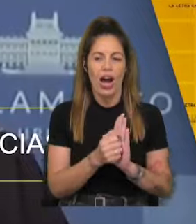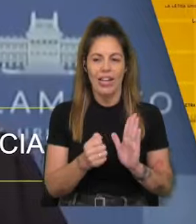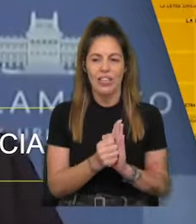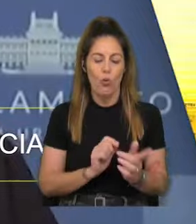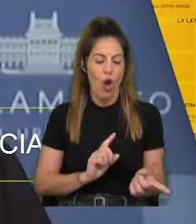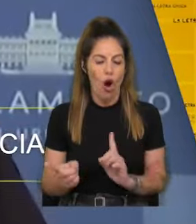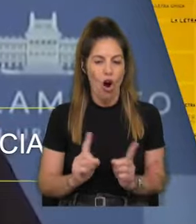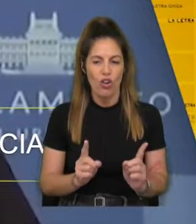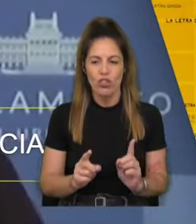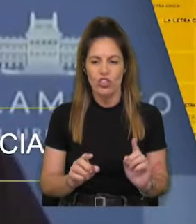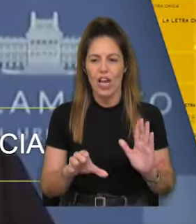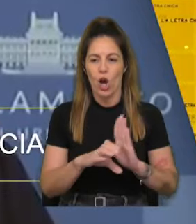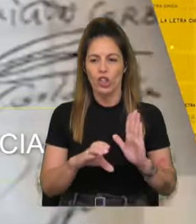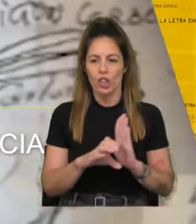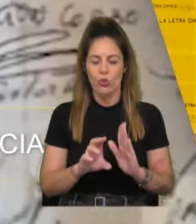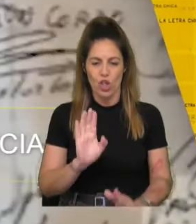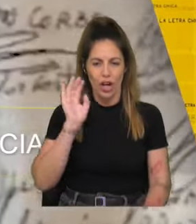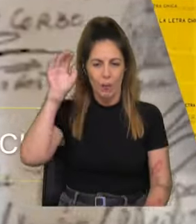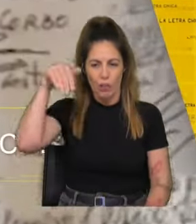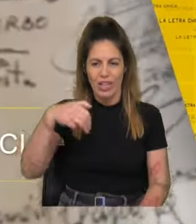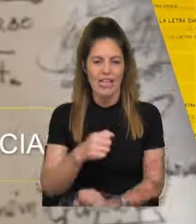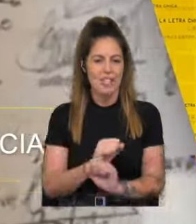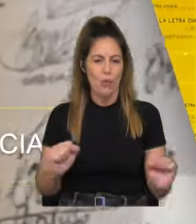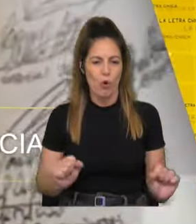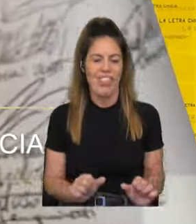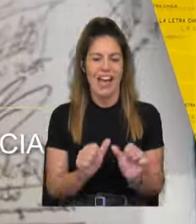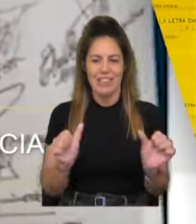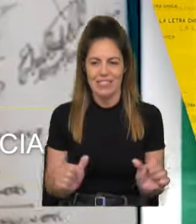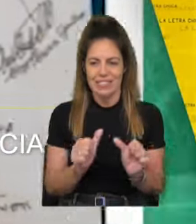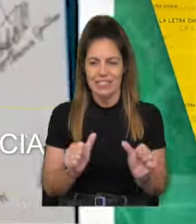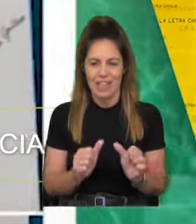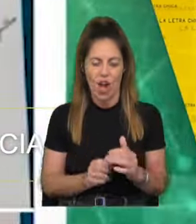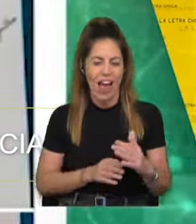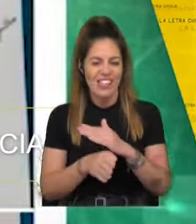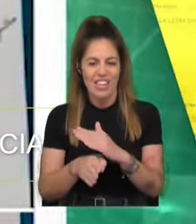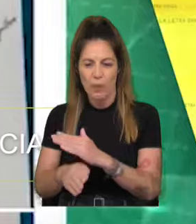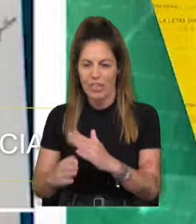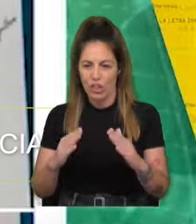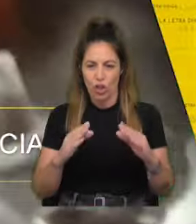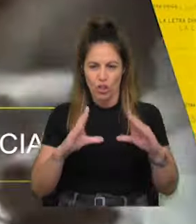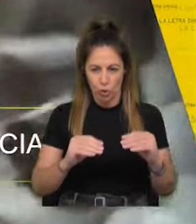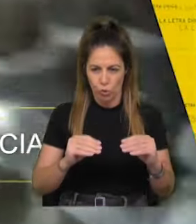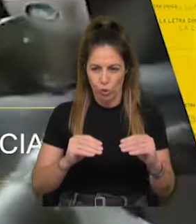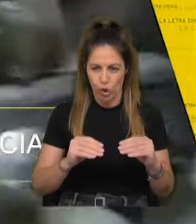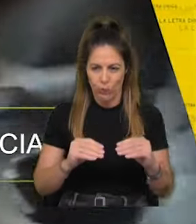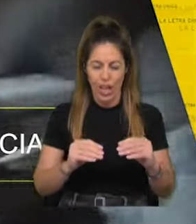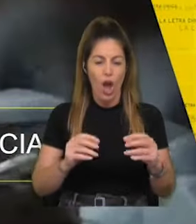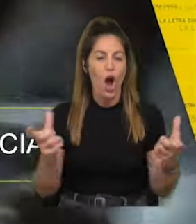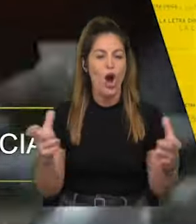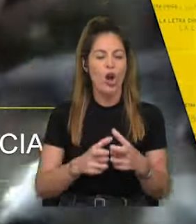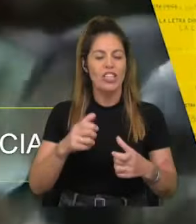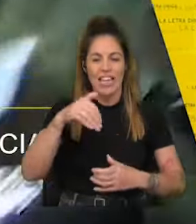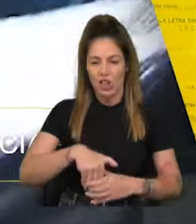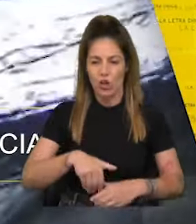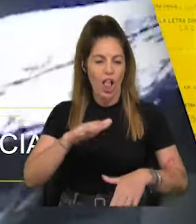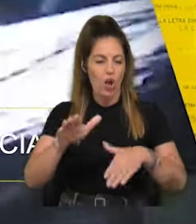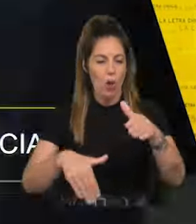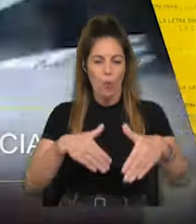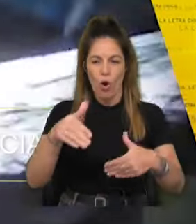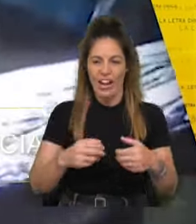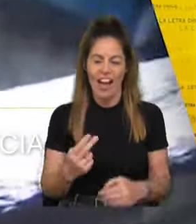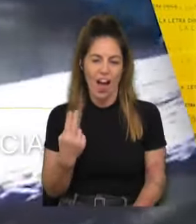11 de la Constitución de la república para que se puedan llevar adelante los allanamientos nocturnos y la corte electoral convocará